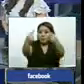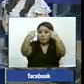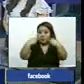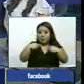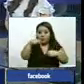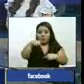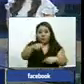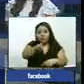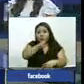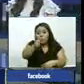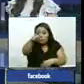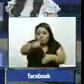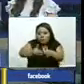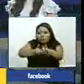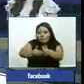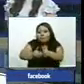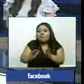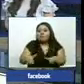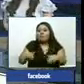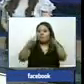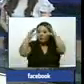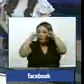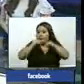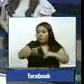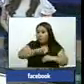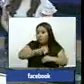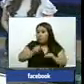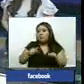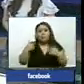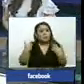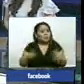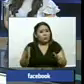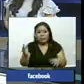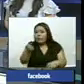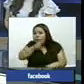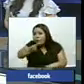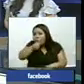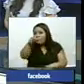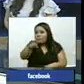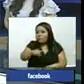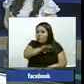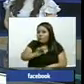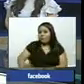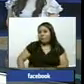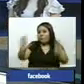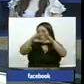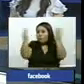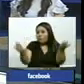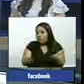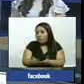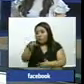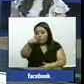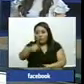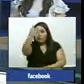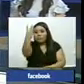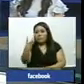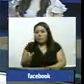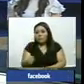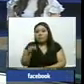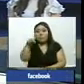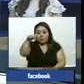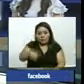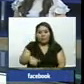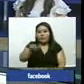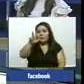jornada informativa que estamos iniciando aquí en Hechos Emisión Estelar. Toda la información nacional e internacional que se ha generado este día, este